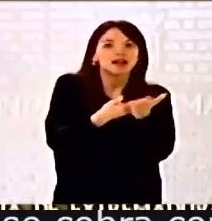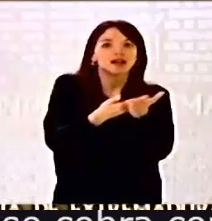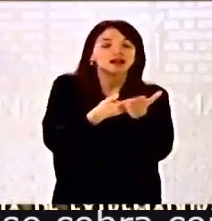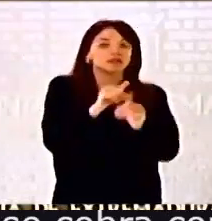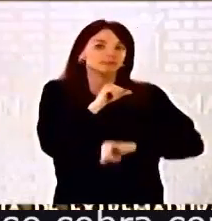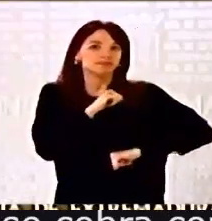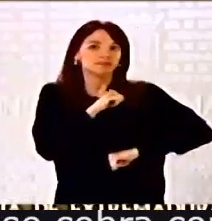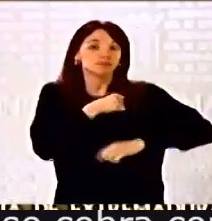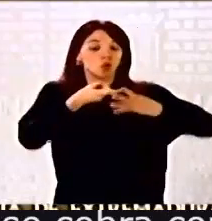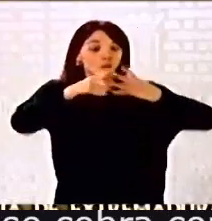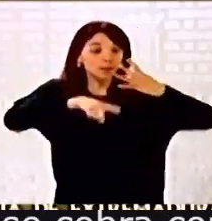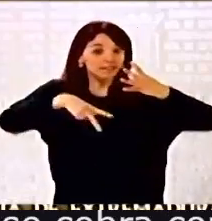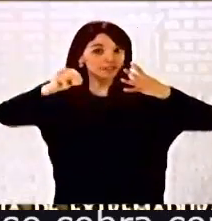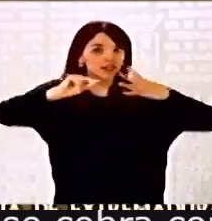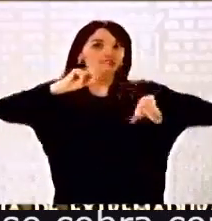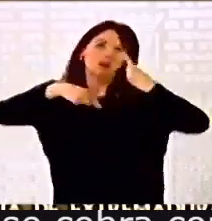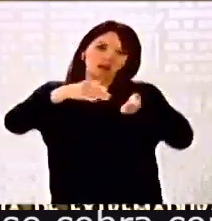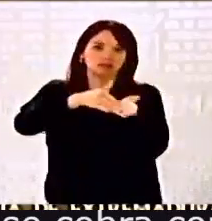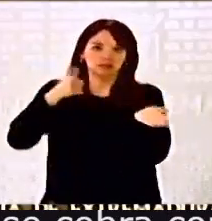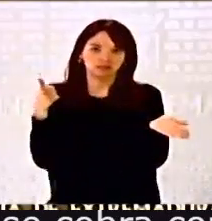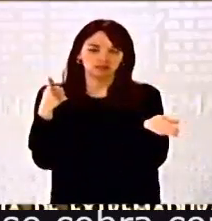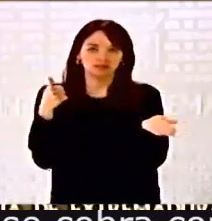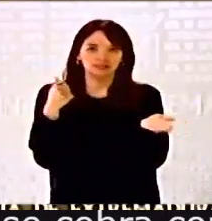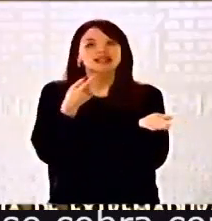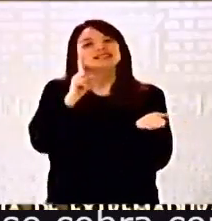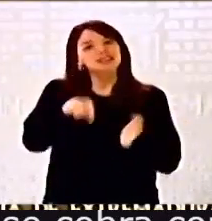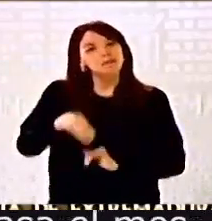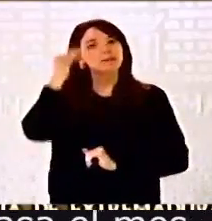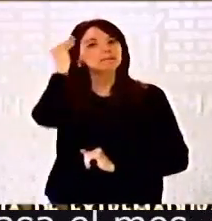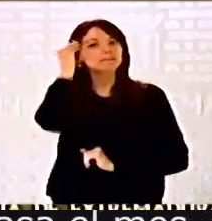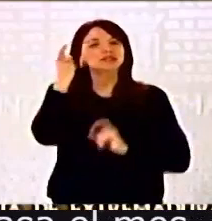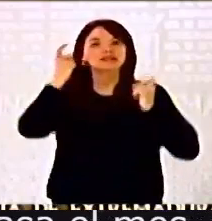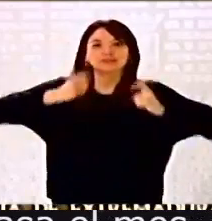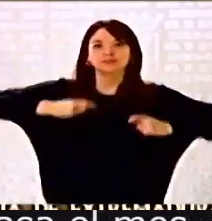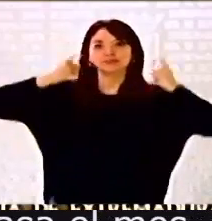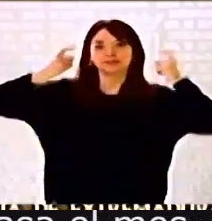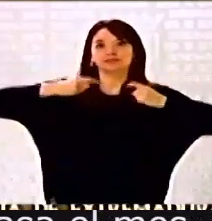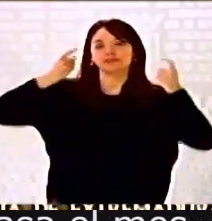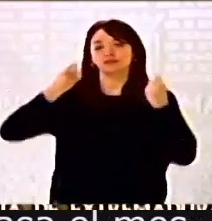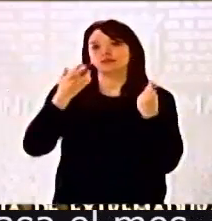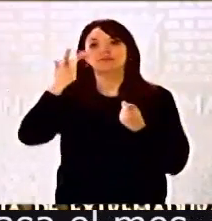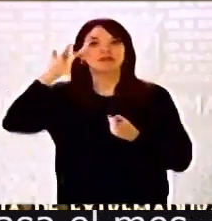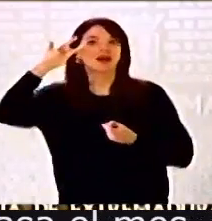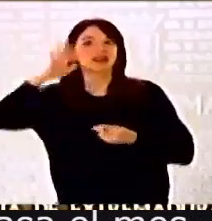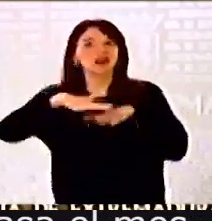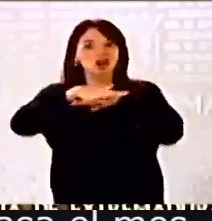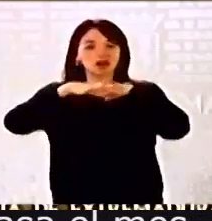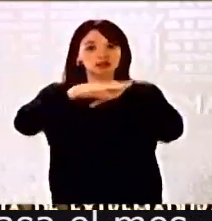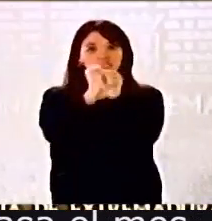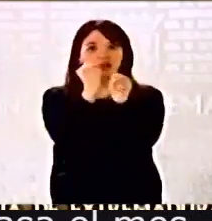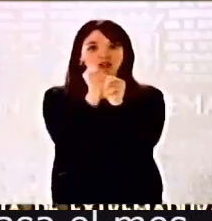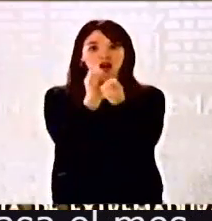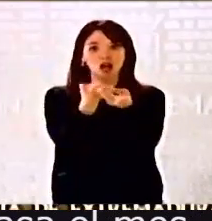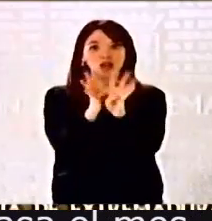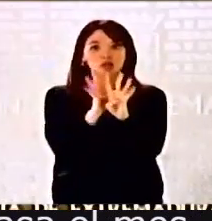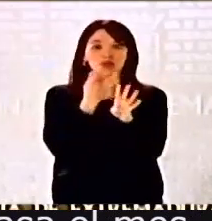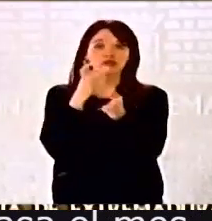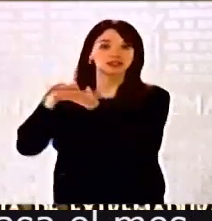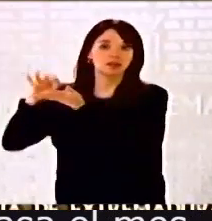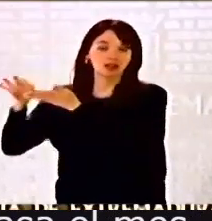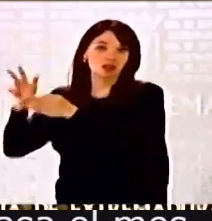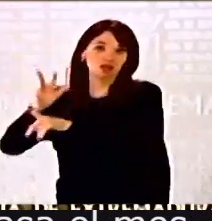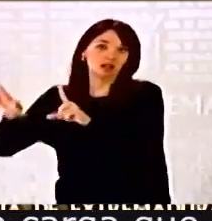completo. También piensa el sobreesfuerzo de la carga que ha tenido toda la red de trabajadores, tanto de los servicios estatales como de la Dirección